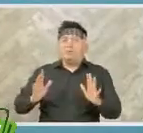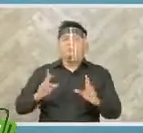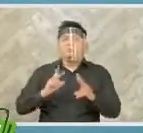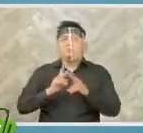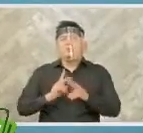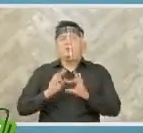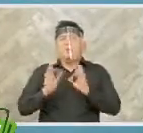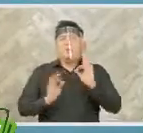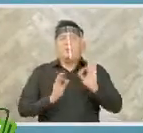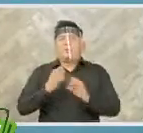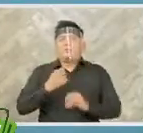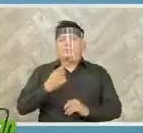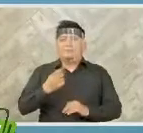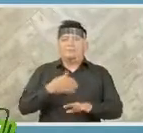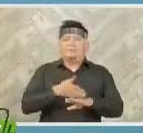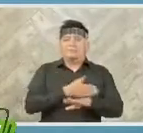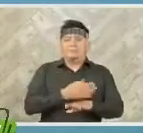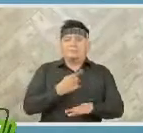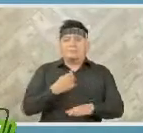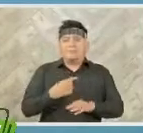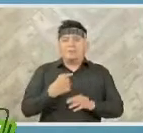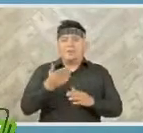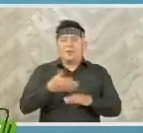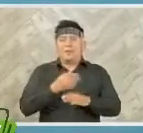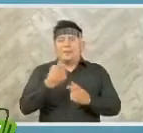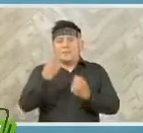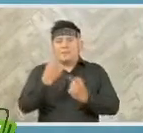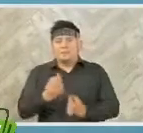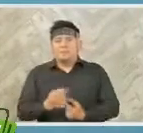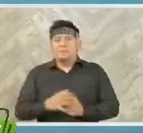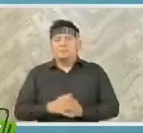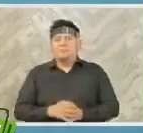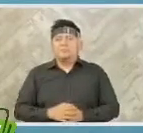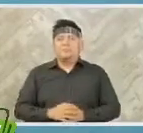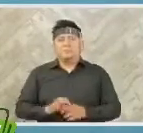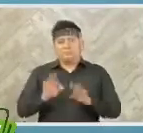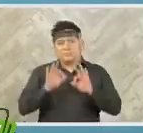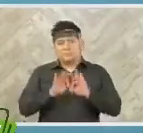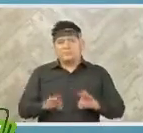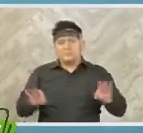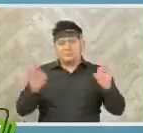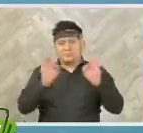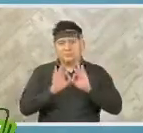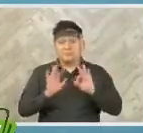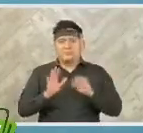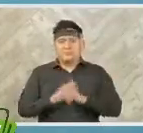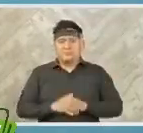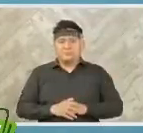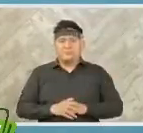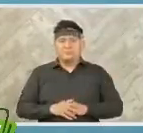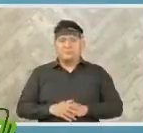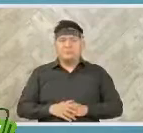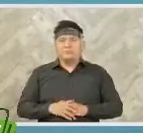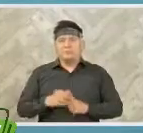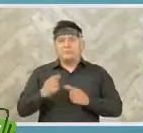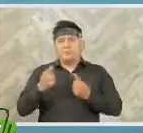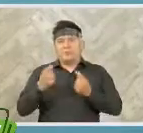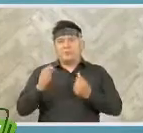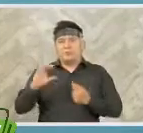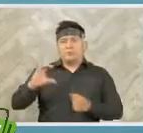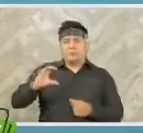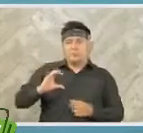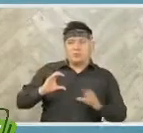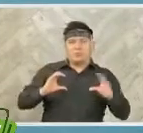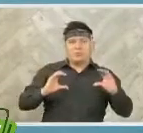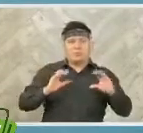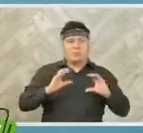pero como lo mencionamos en un principio o en las primeras preguntas, pues de las cuestiones más importantes es la generación de ingresos para poder